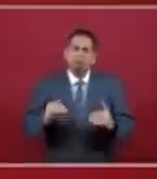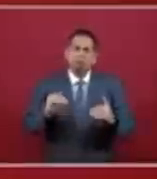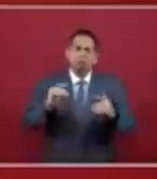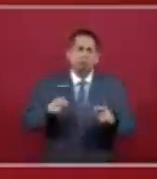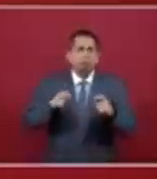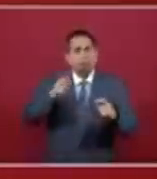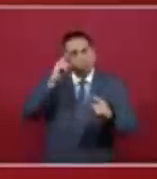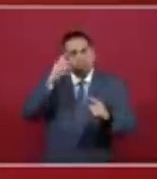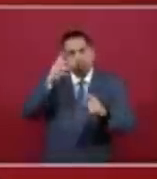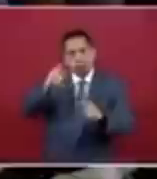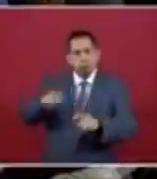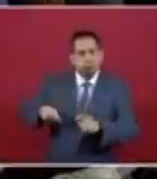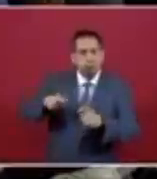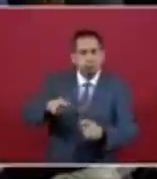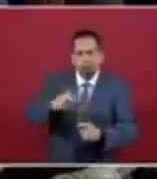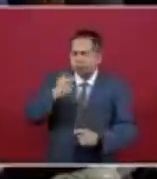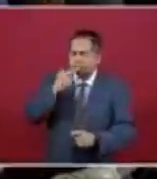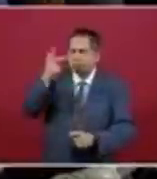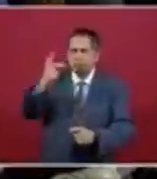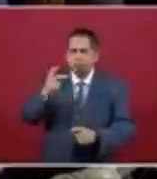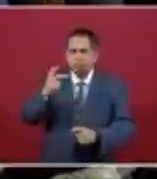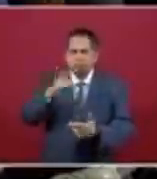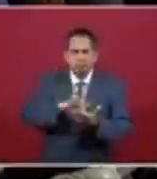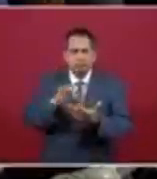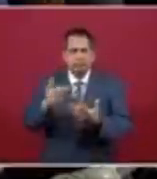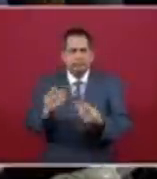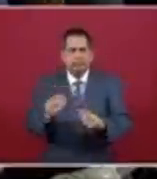por venir. Muchas gracias.